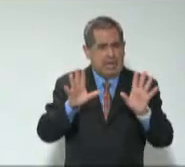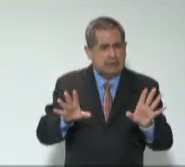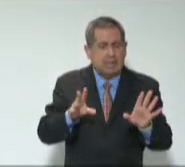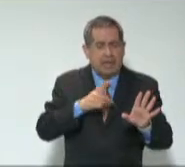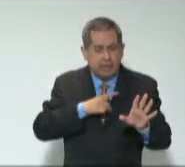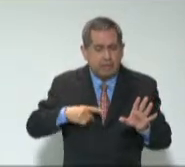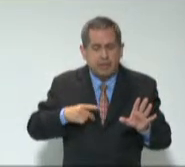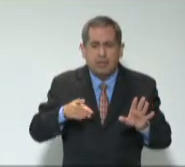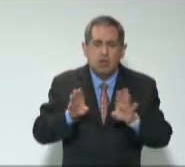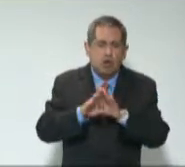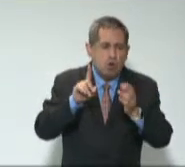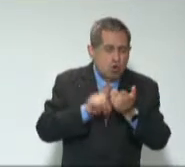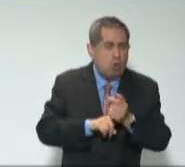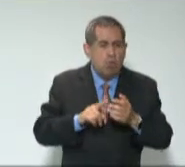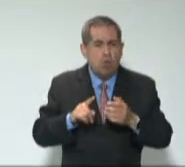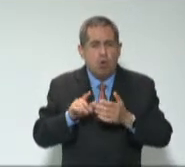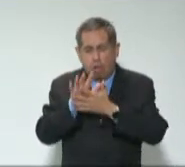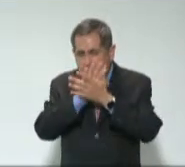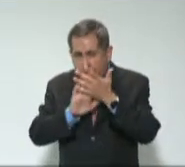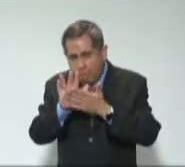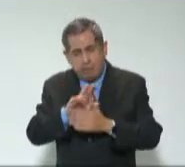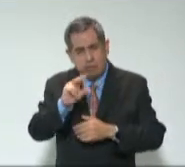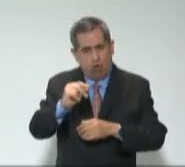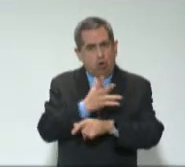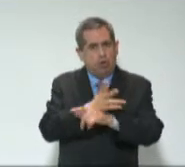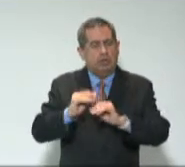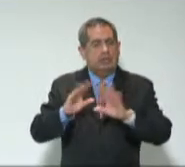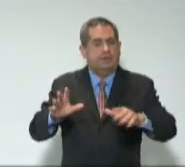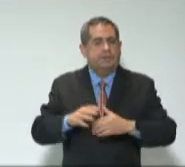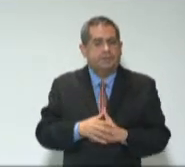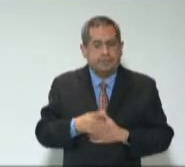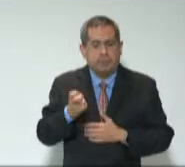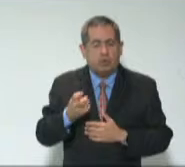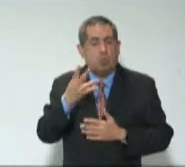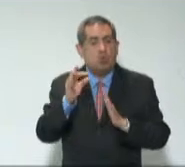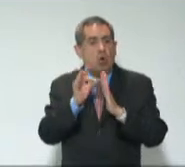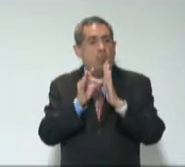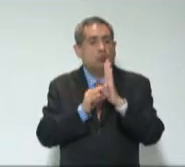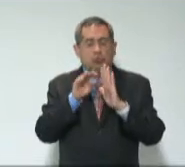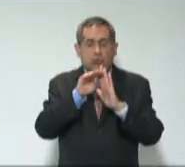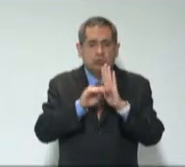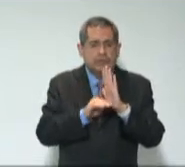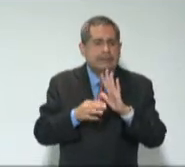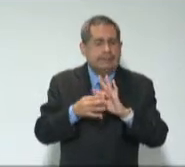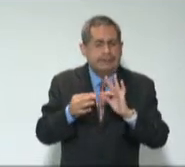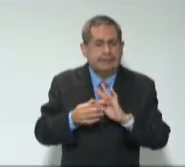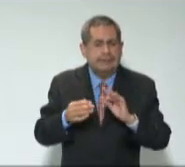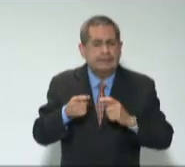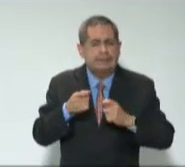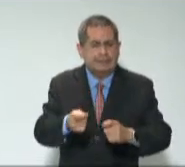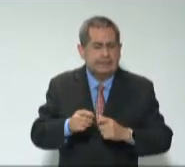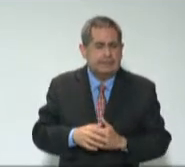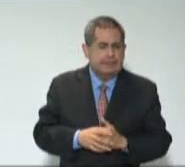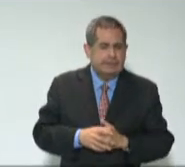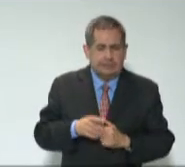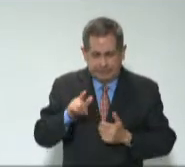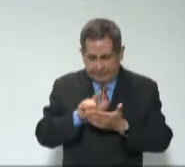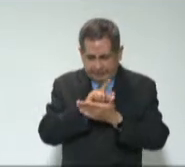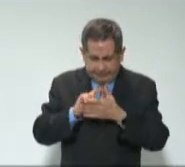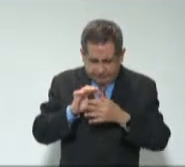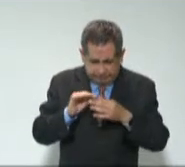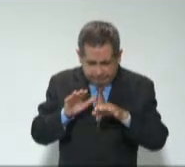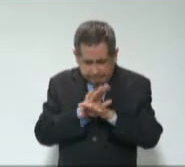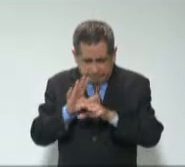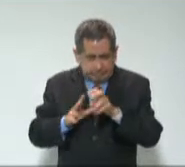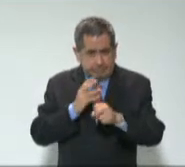evitar los actos de opacidad Entonces estos cuatro puntos nos preocupa en este en esta reforma que se hizo